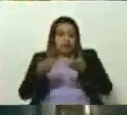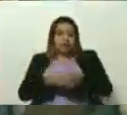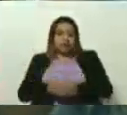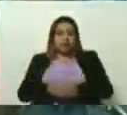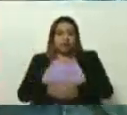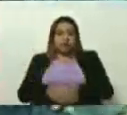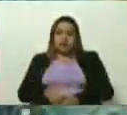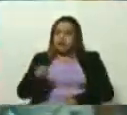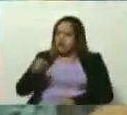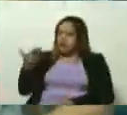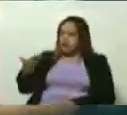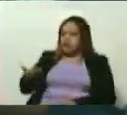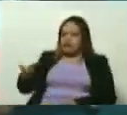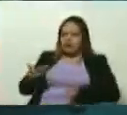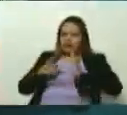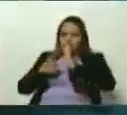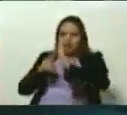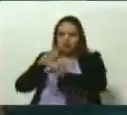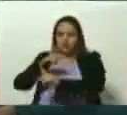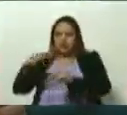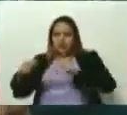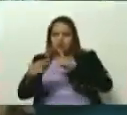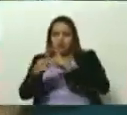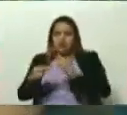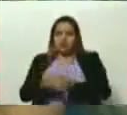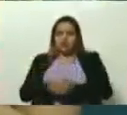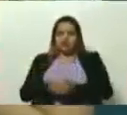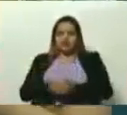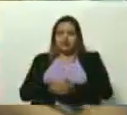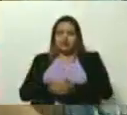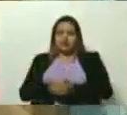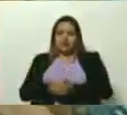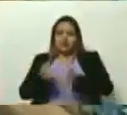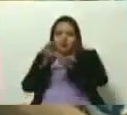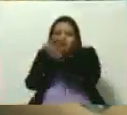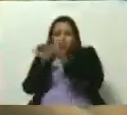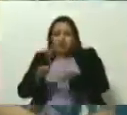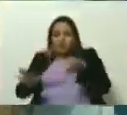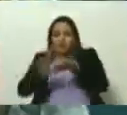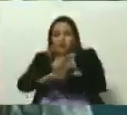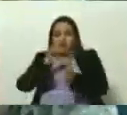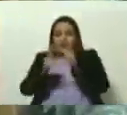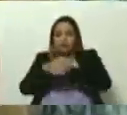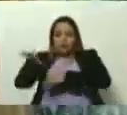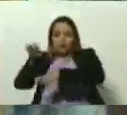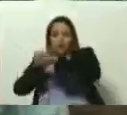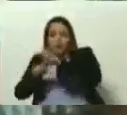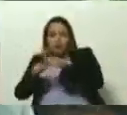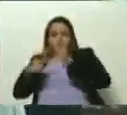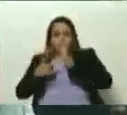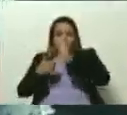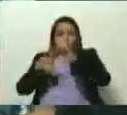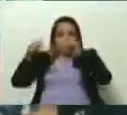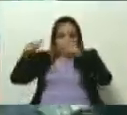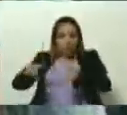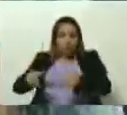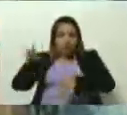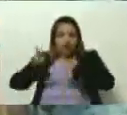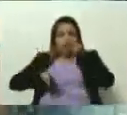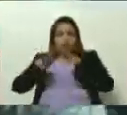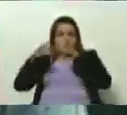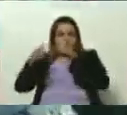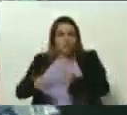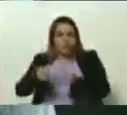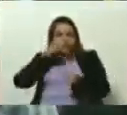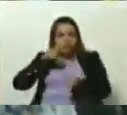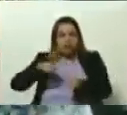¿no? Esto que mostramos a través de 360 forma parte de la sustitución de importaciones y que se está presentando en esta Expo Seguridad